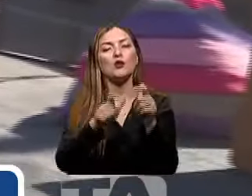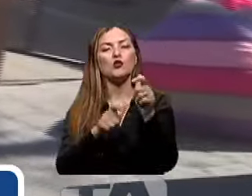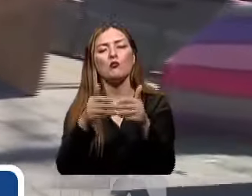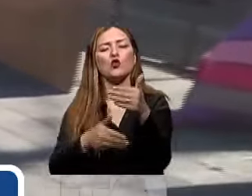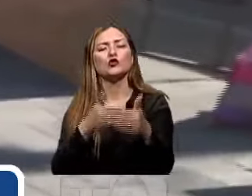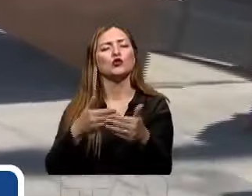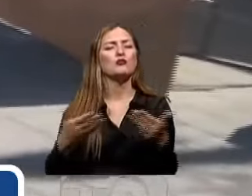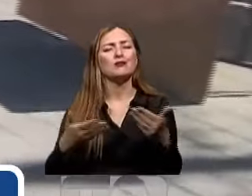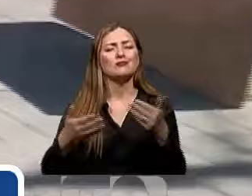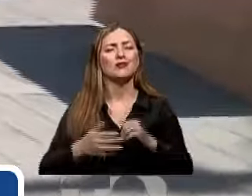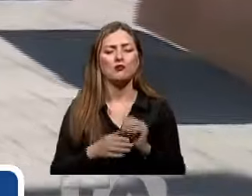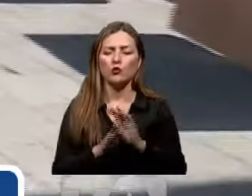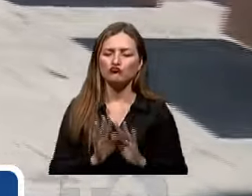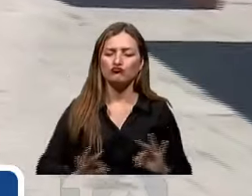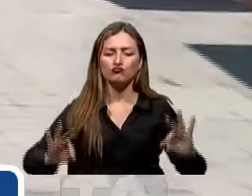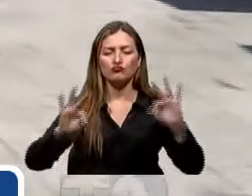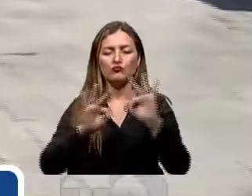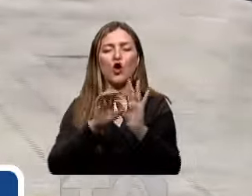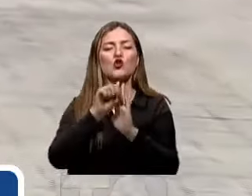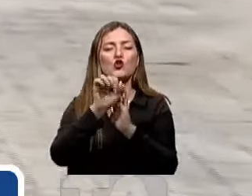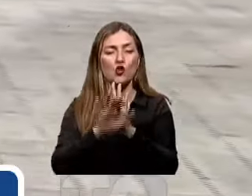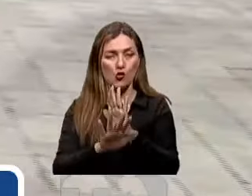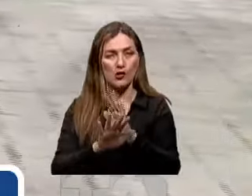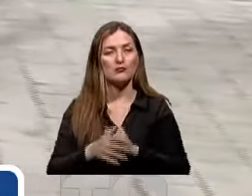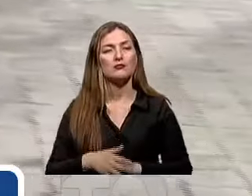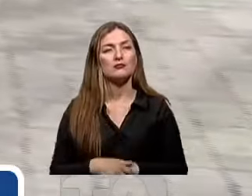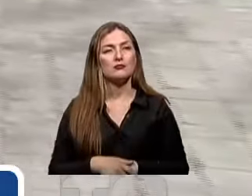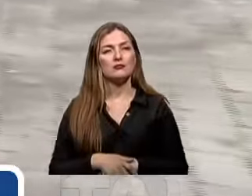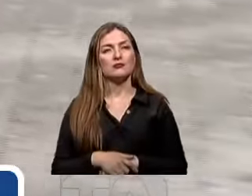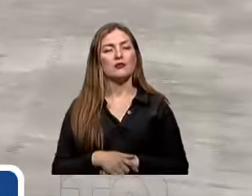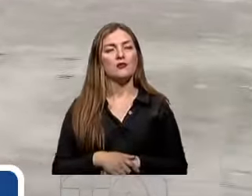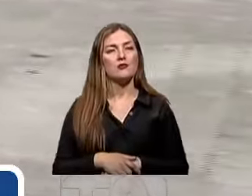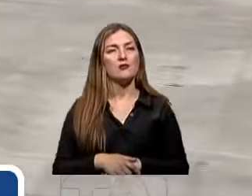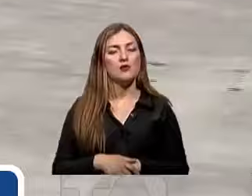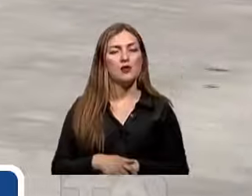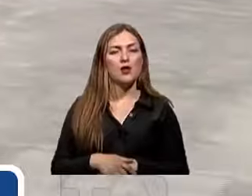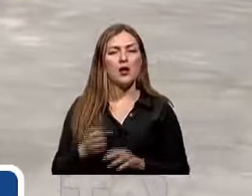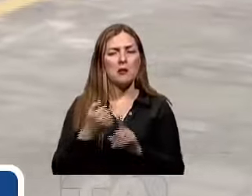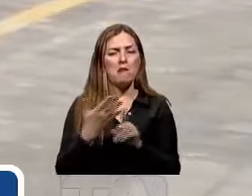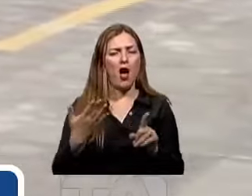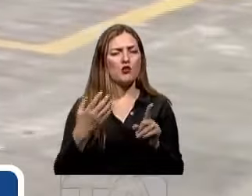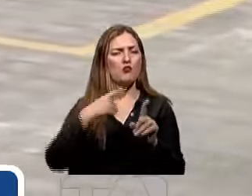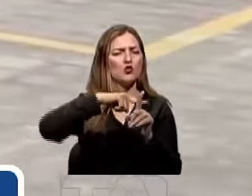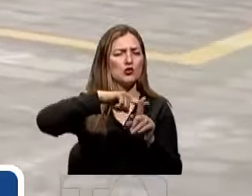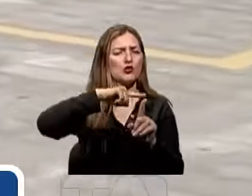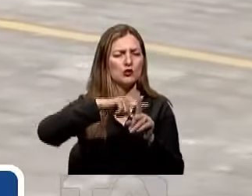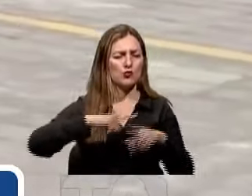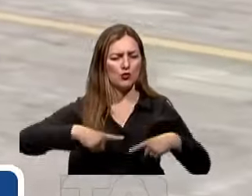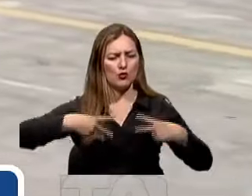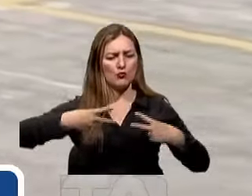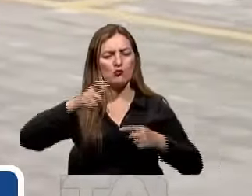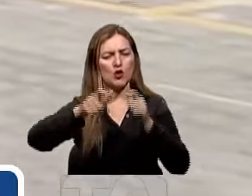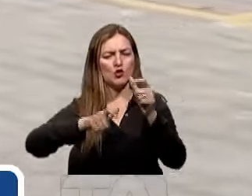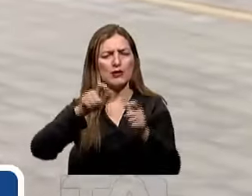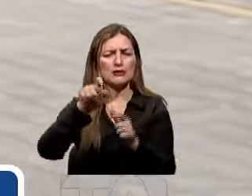procedimiento y la importancia de La donación de órganos células y tejidos Cómo esto puede impactar de manera positiva en los